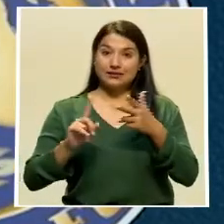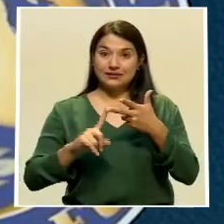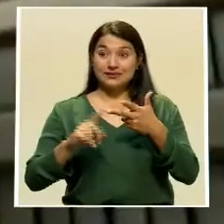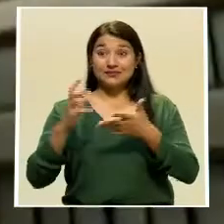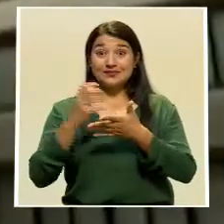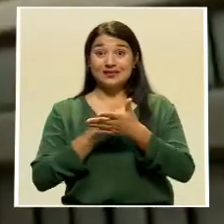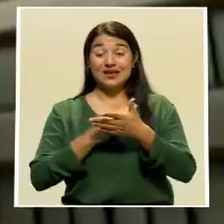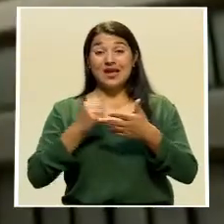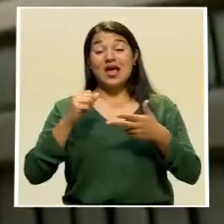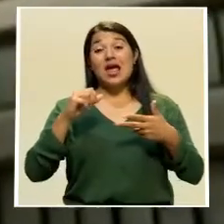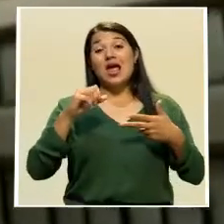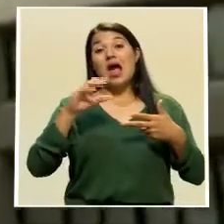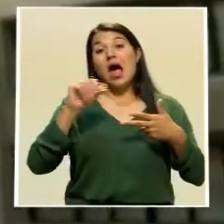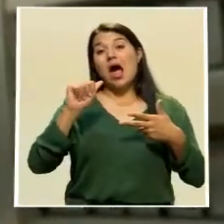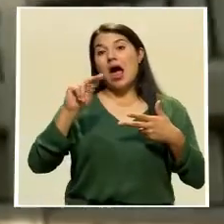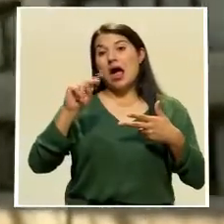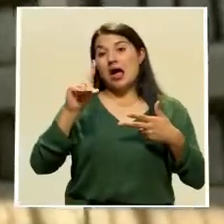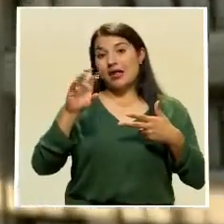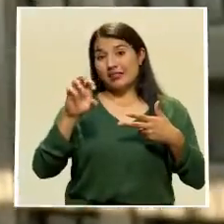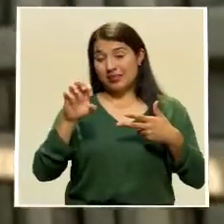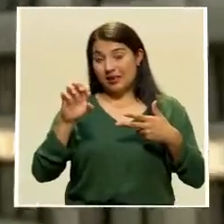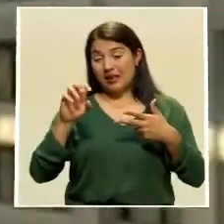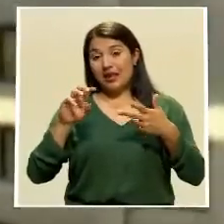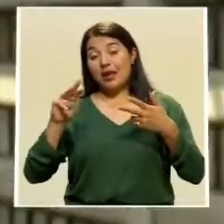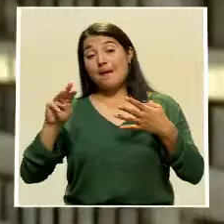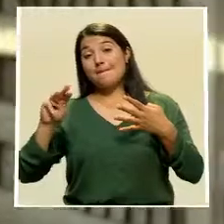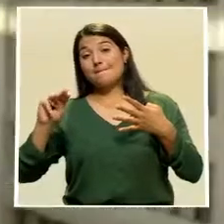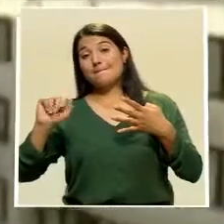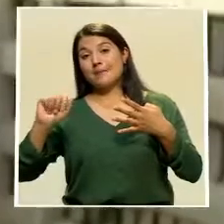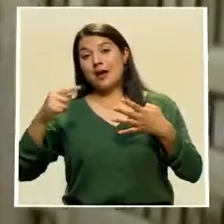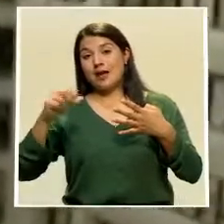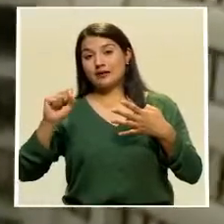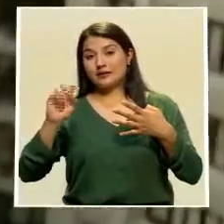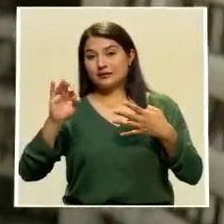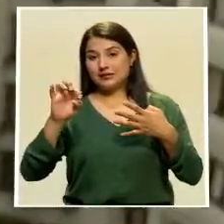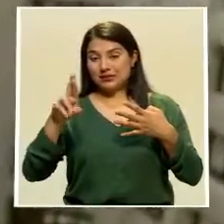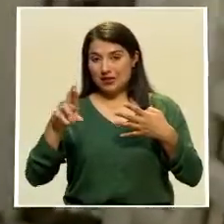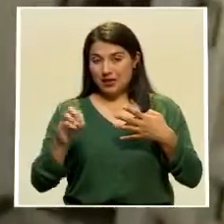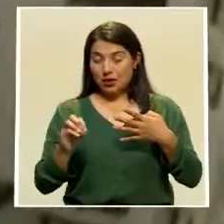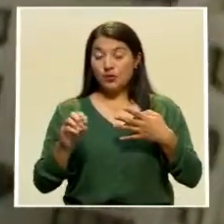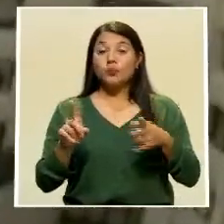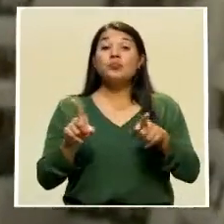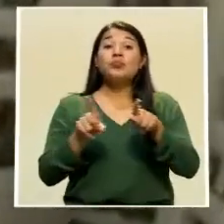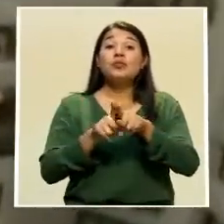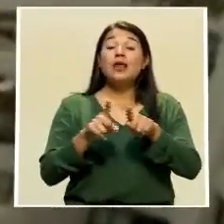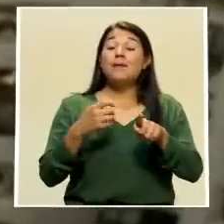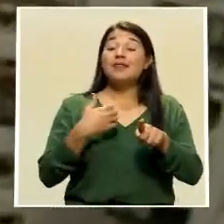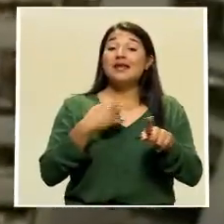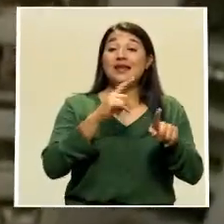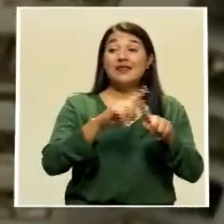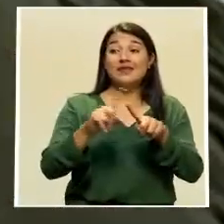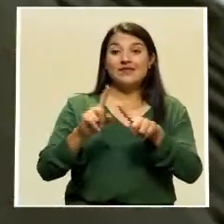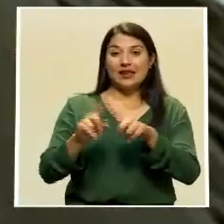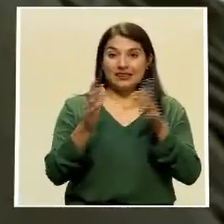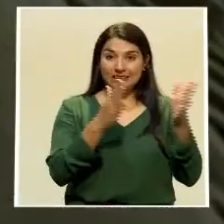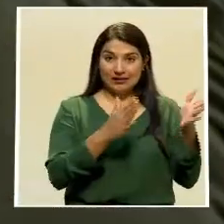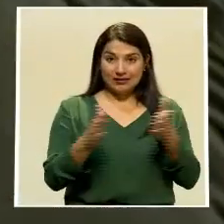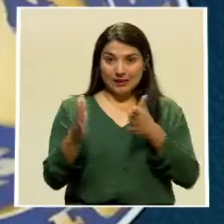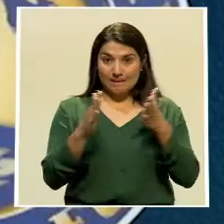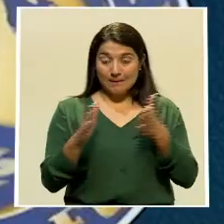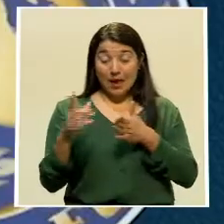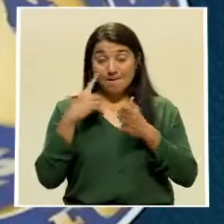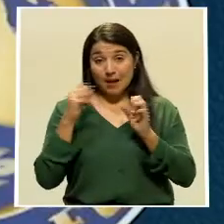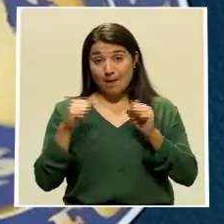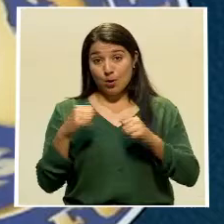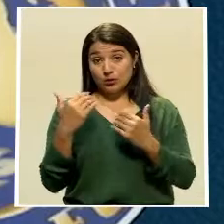Magisterio. La propuesta, que se llevará hasta el Fondo Monetario Internacional, también incluye varios planes para recortar el gasto. En